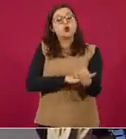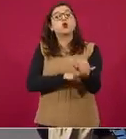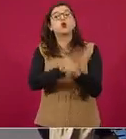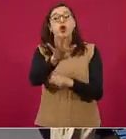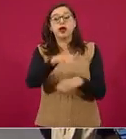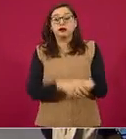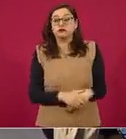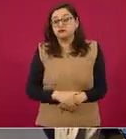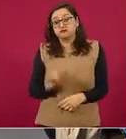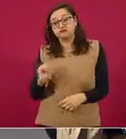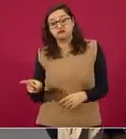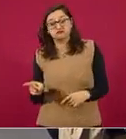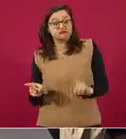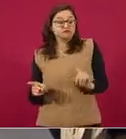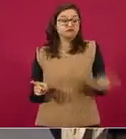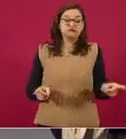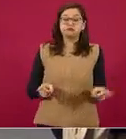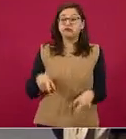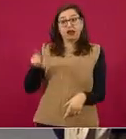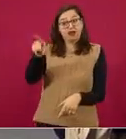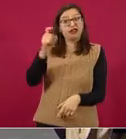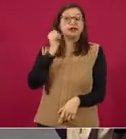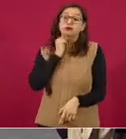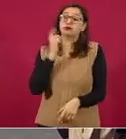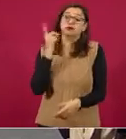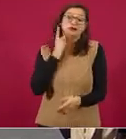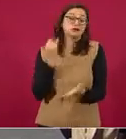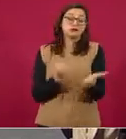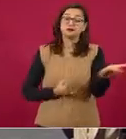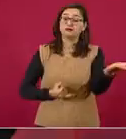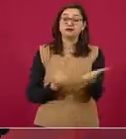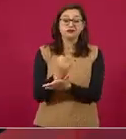Y ahí vamos a ver qué